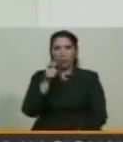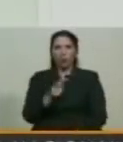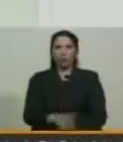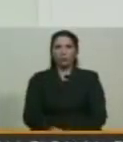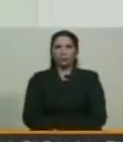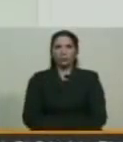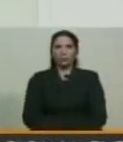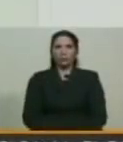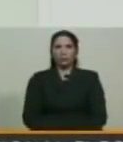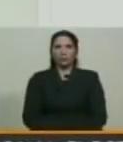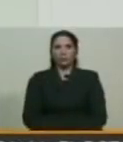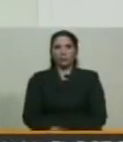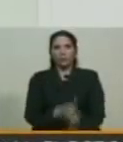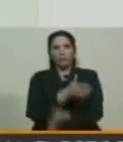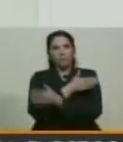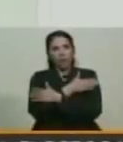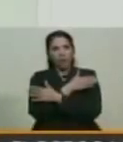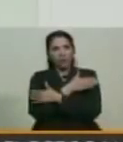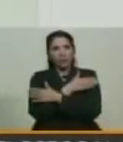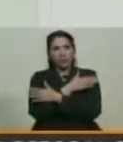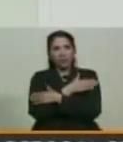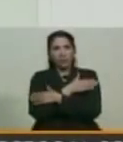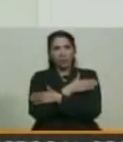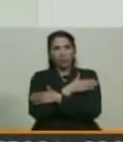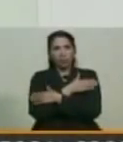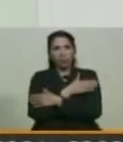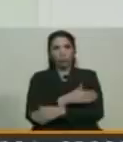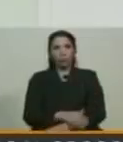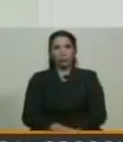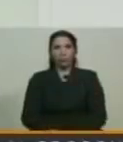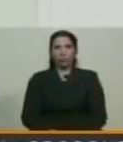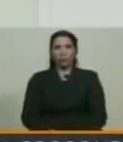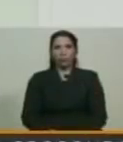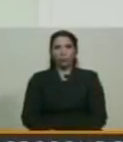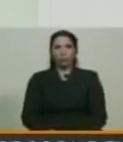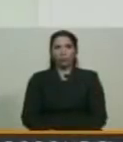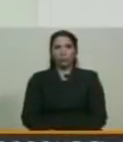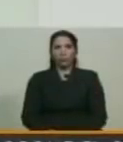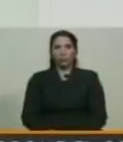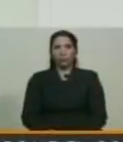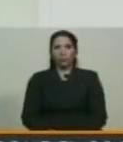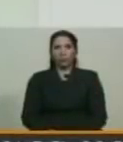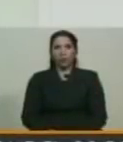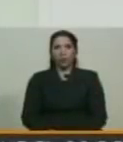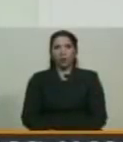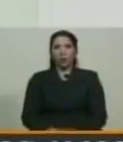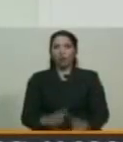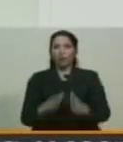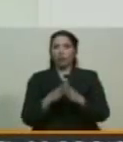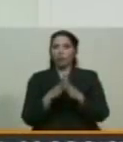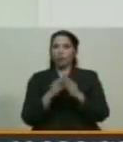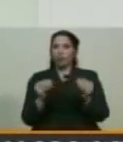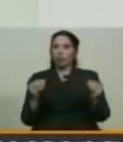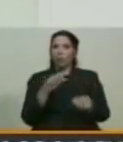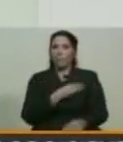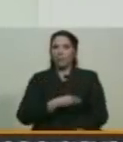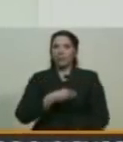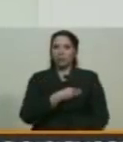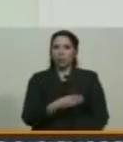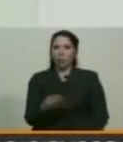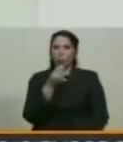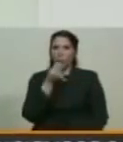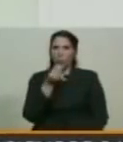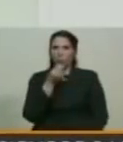a proteger al pueblo. Yo felicito, aprovecho esta tribuna para felicitar a toda la gran misión Abastecimiento Soberano en